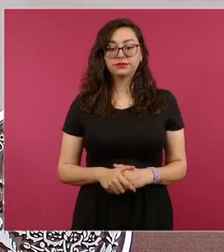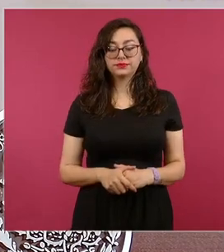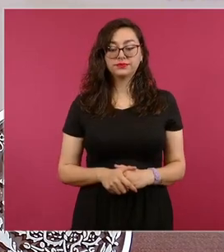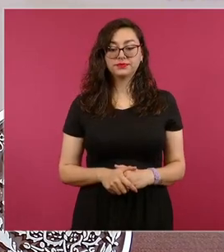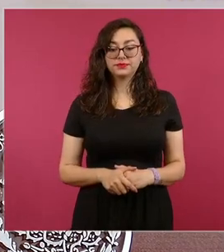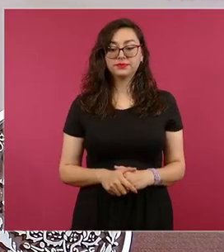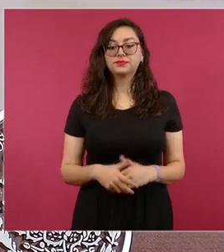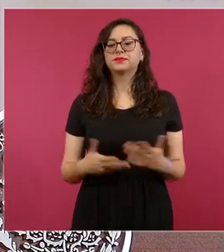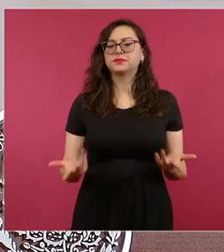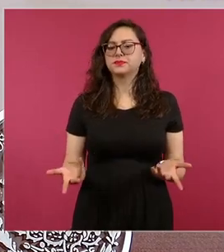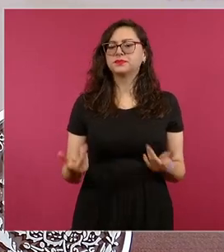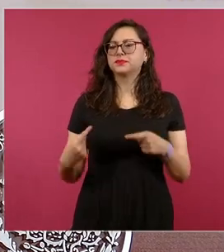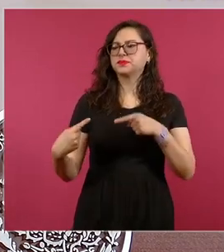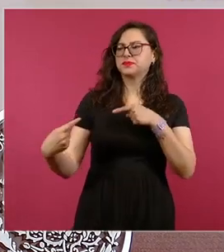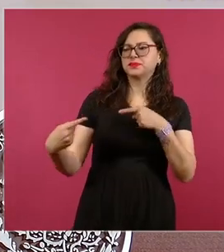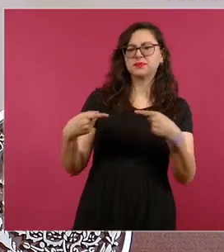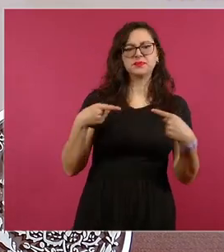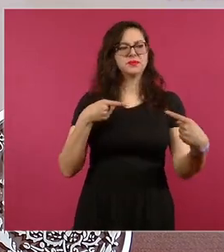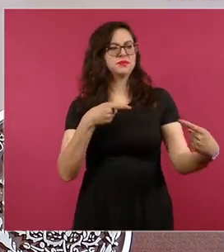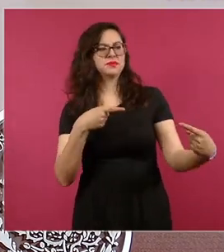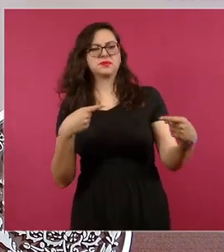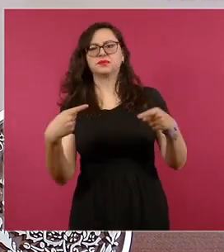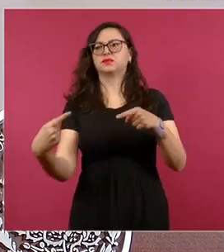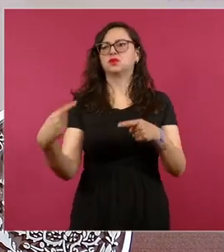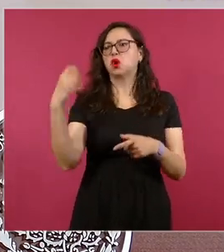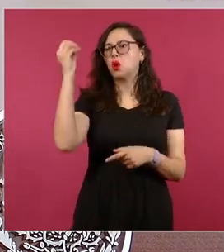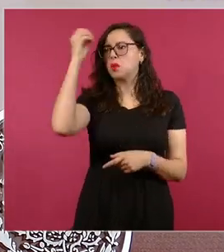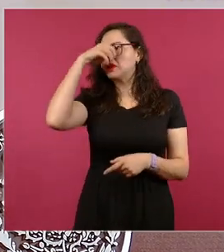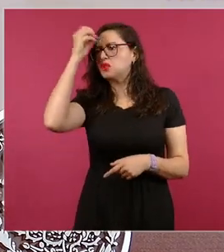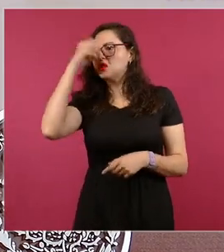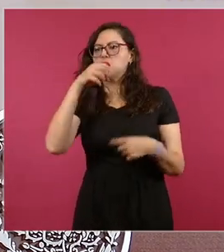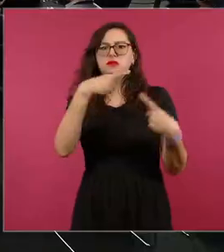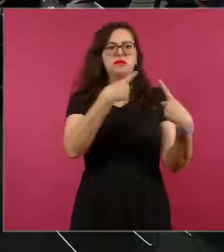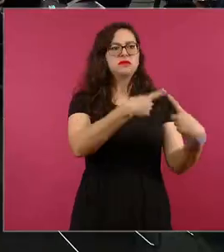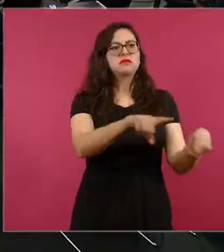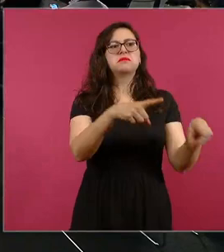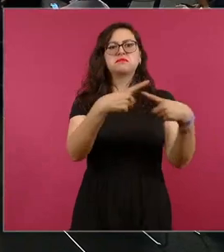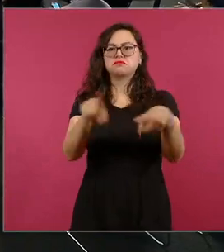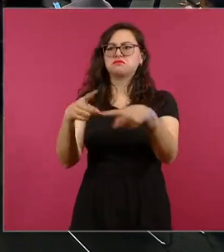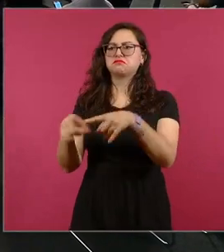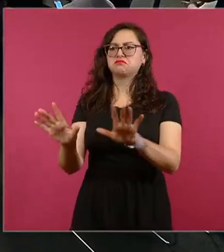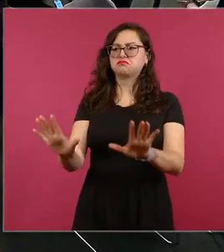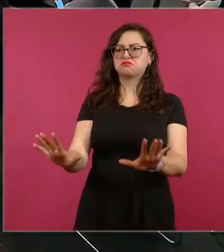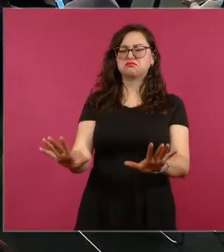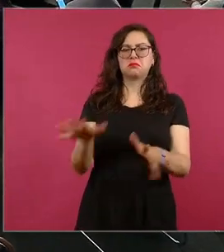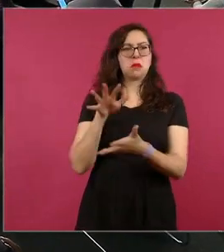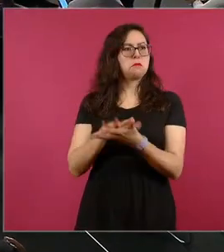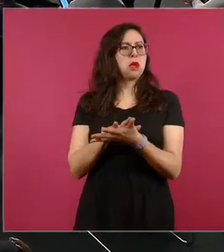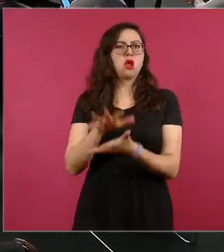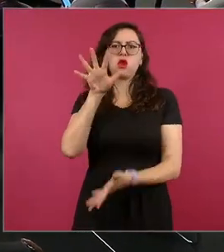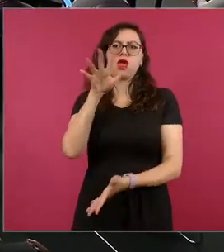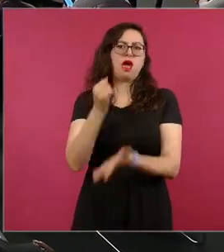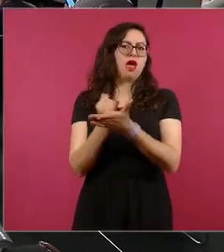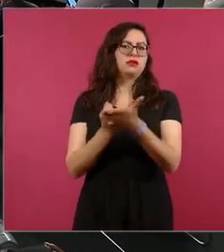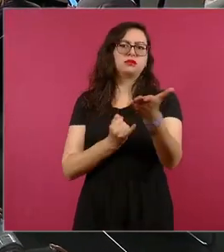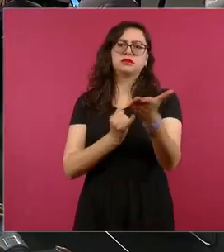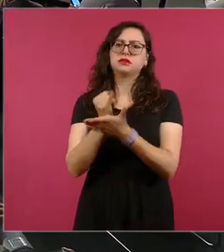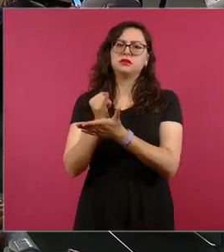Resolver nuestras diferencias por la vía pacífica, legal,